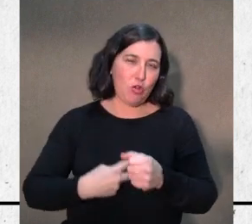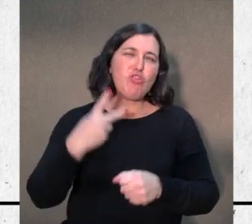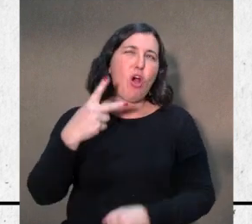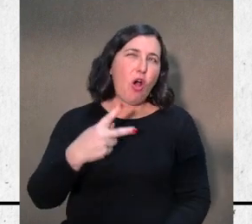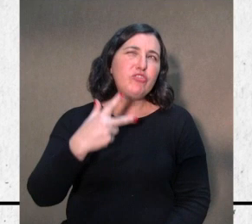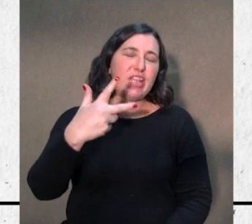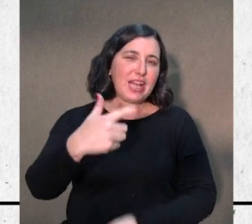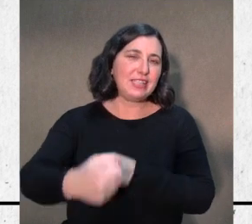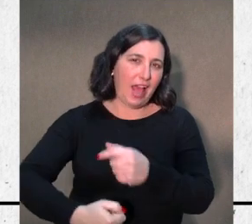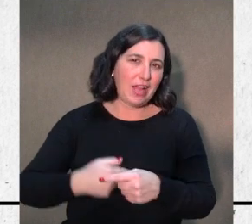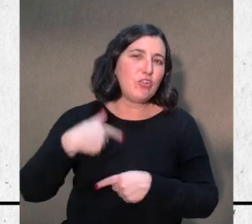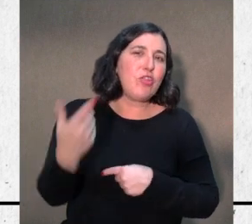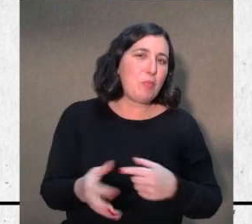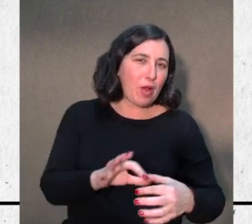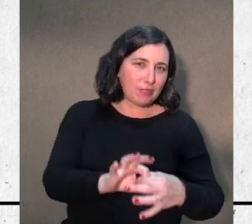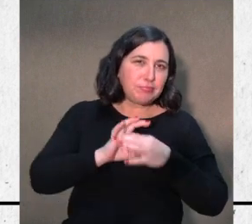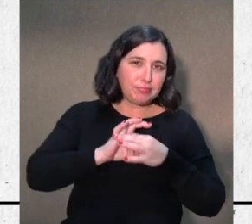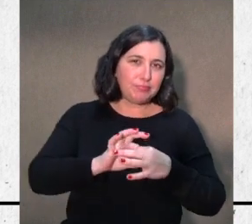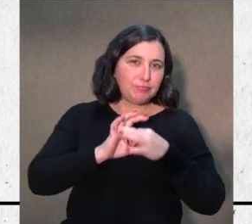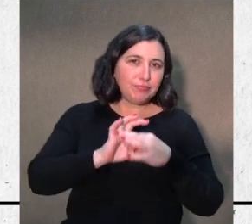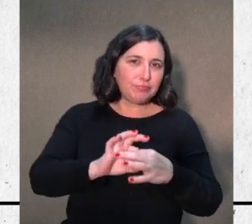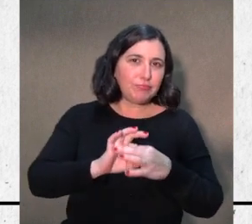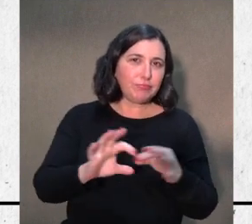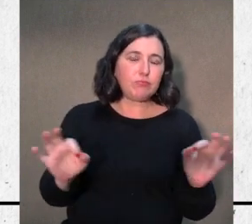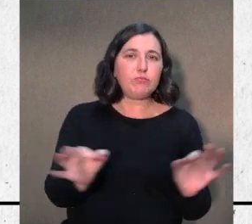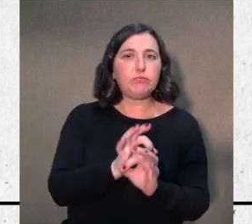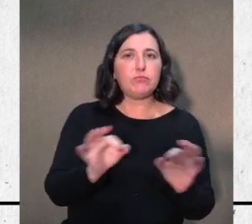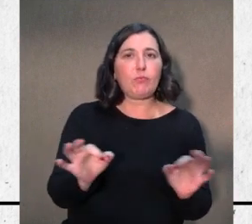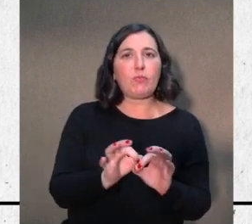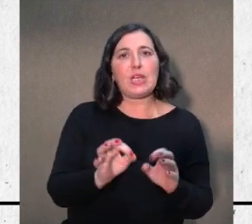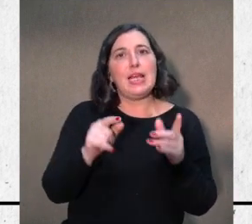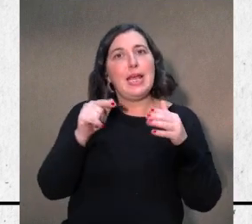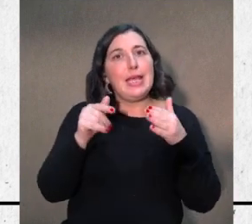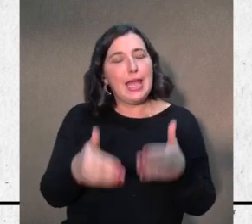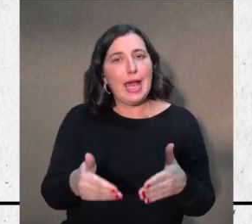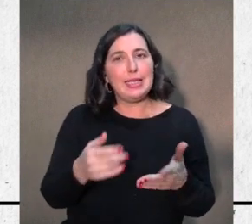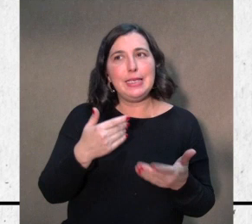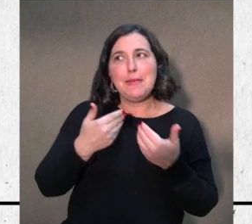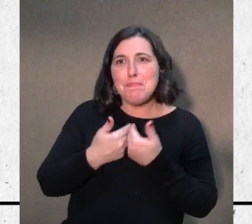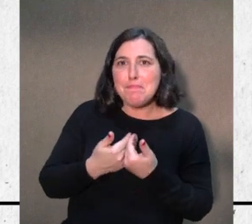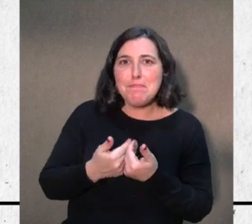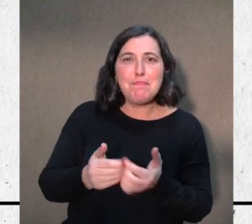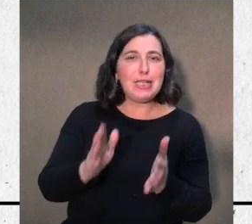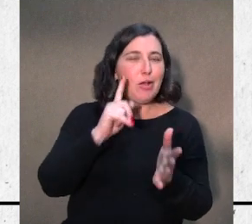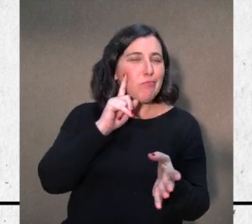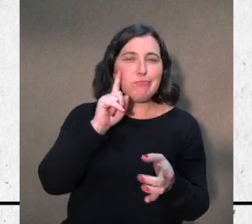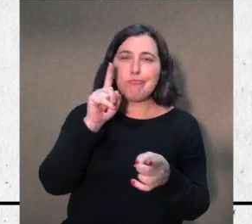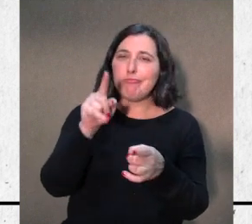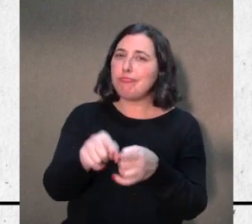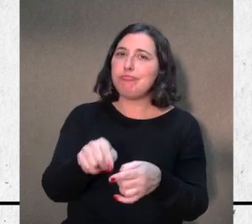y bueno, ahí empezó el camino, y me empezó a gustar, me empecé a dedicar, empecé